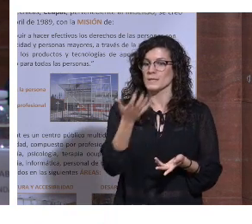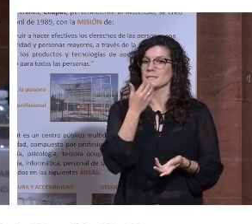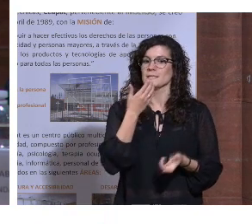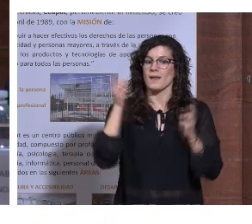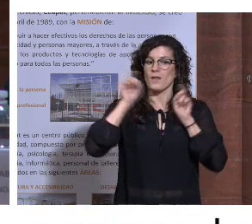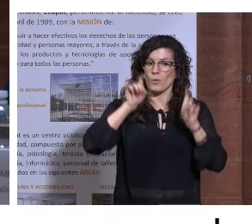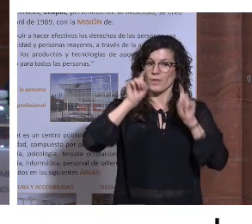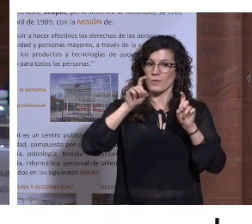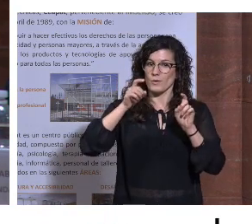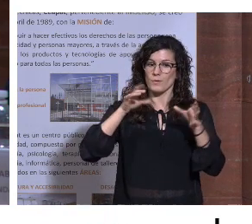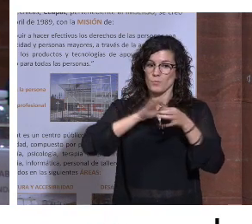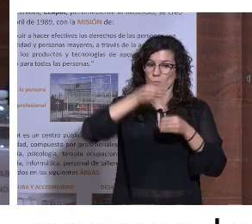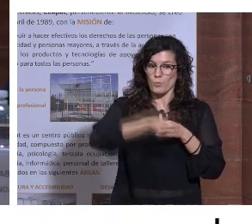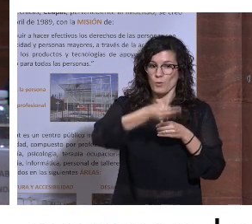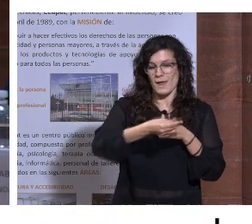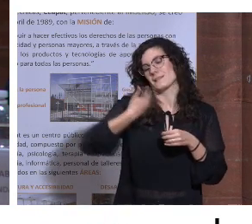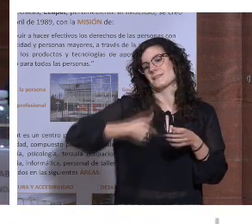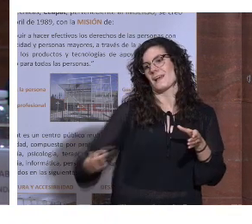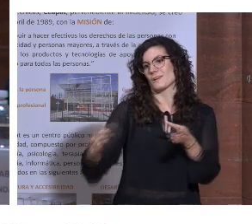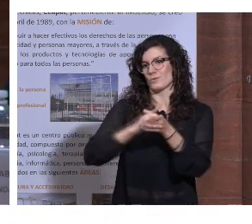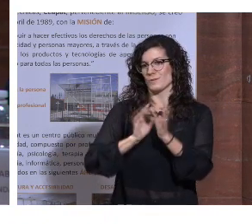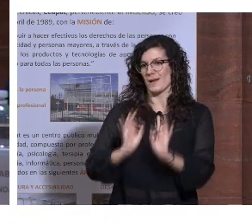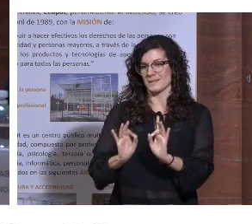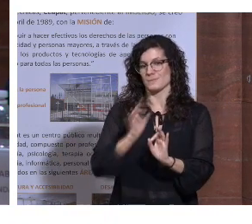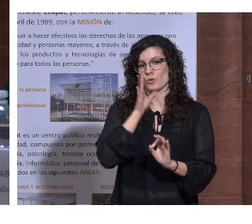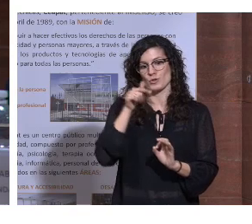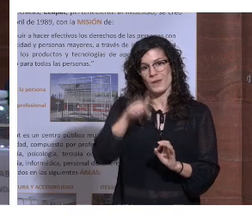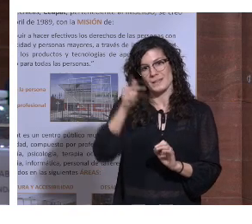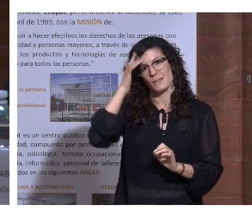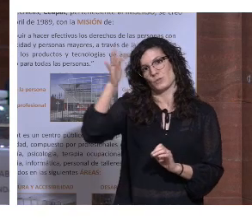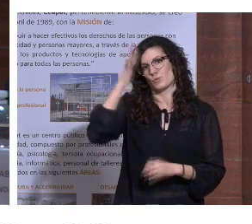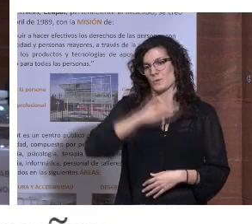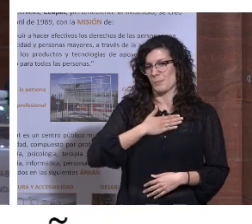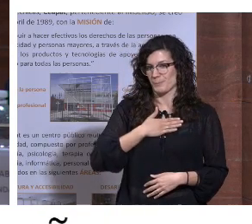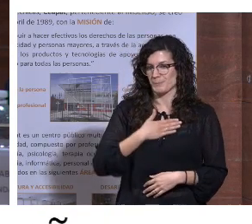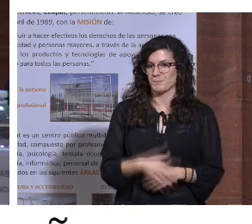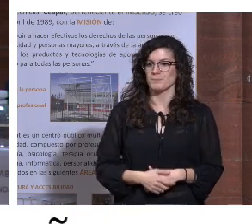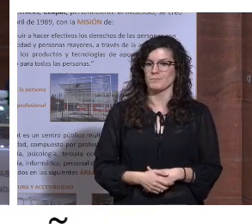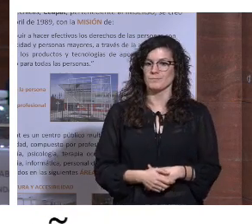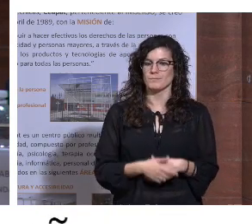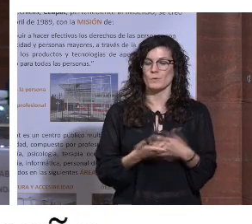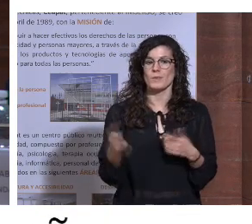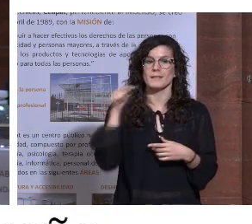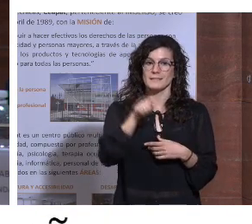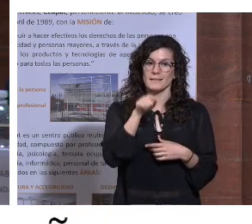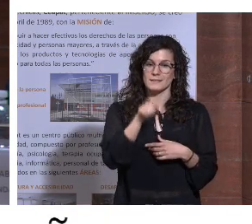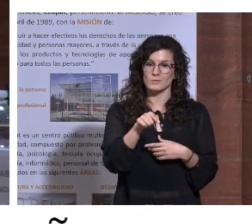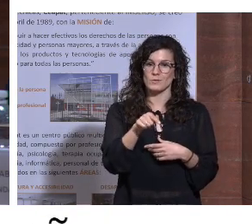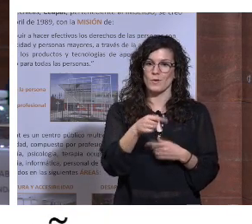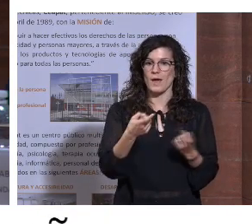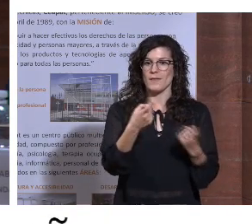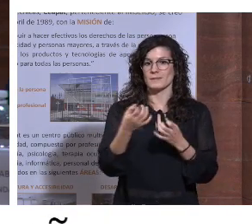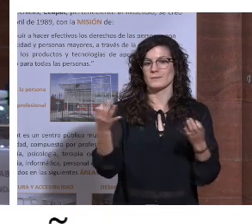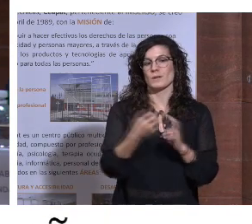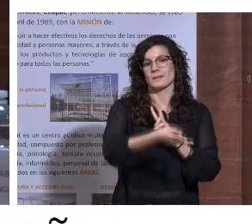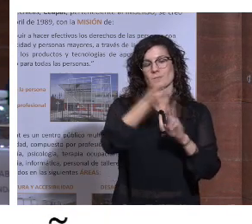educación, es inclusiva. Entonces, ese es mi sueño. Y claro, eso pasa por... Esto requiere una respuesta